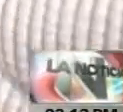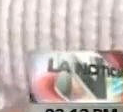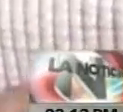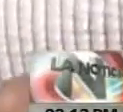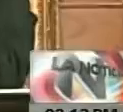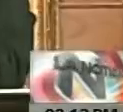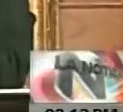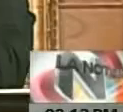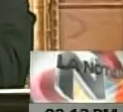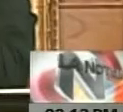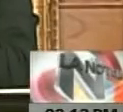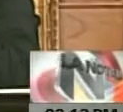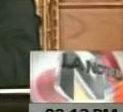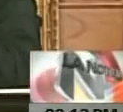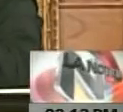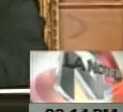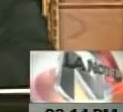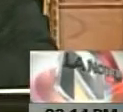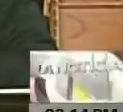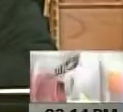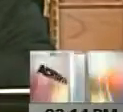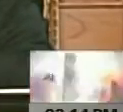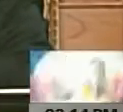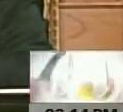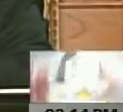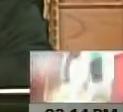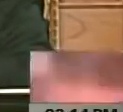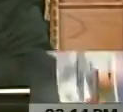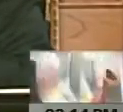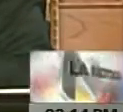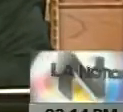fiscalización e inspección minera.